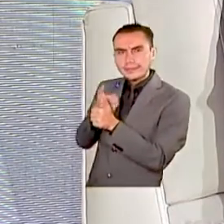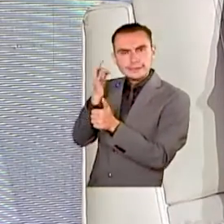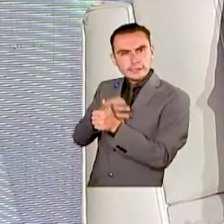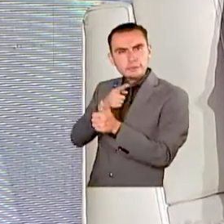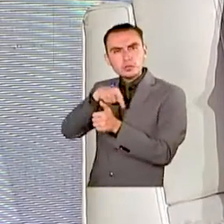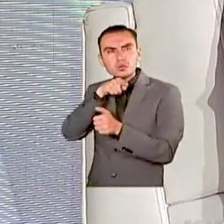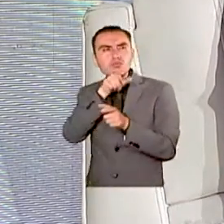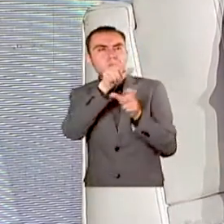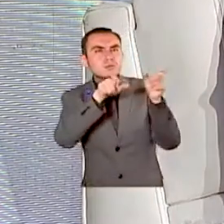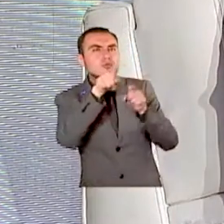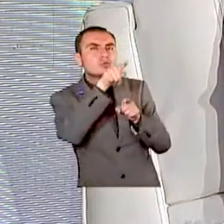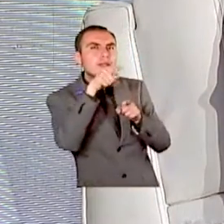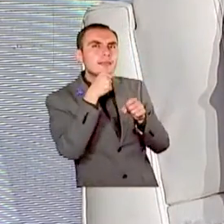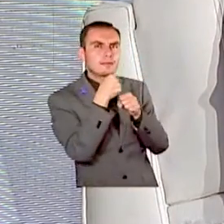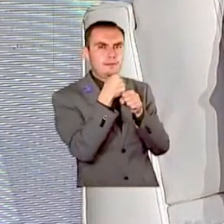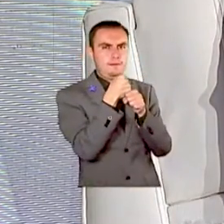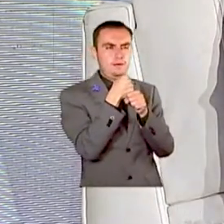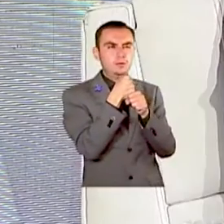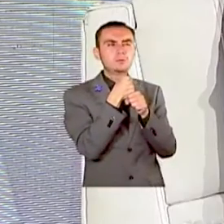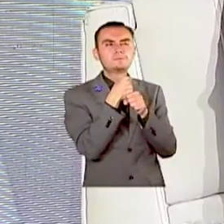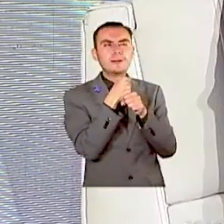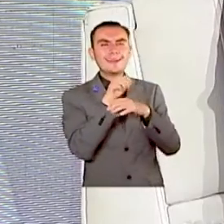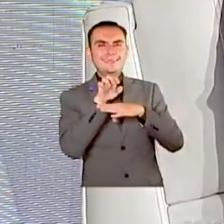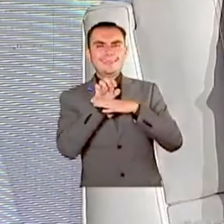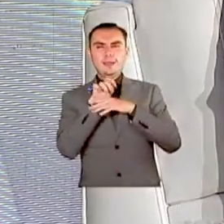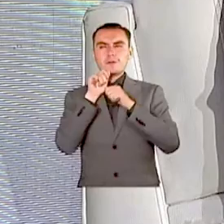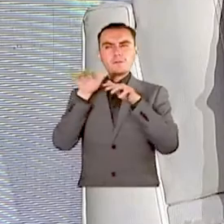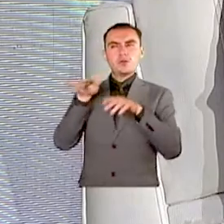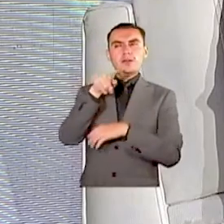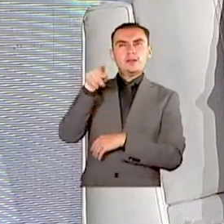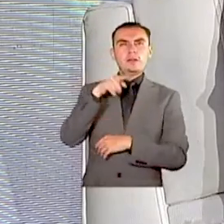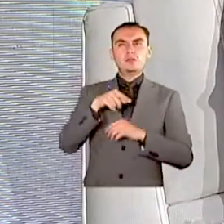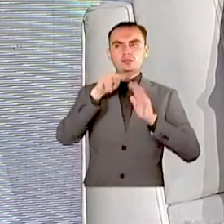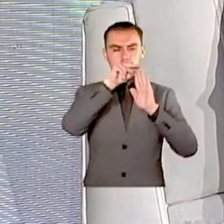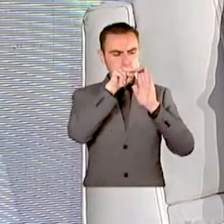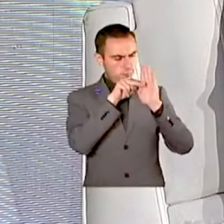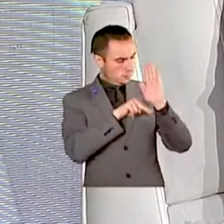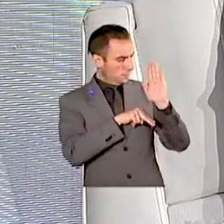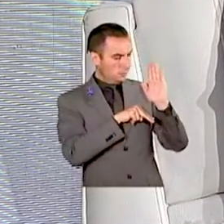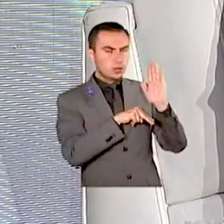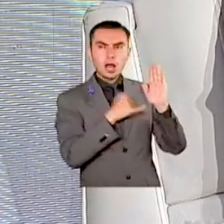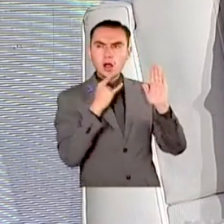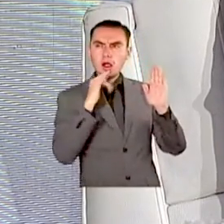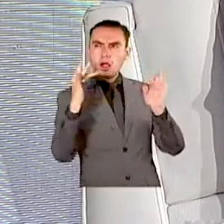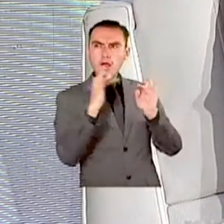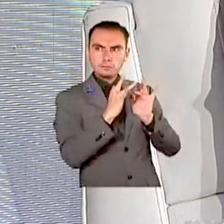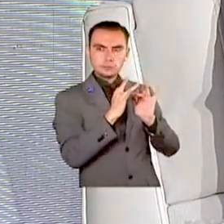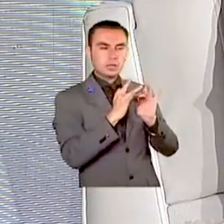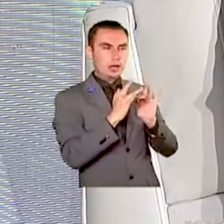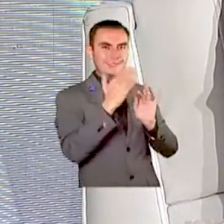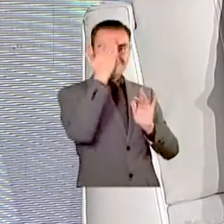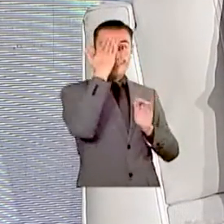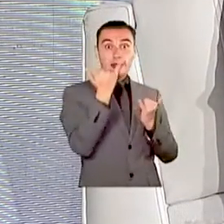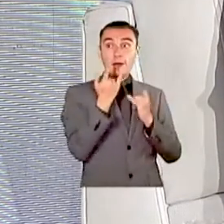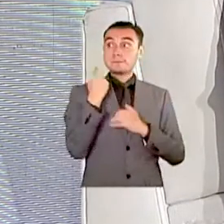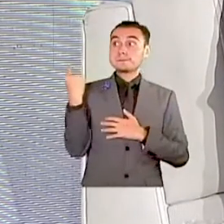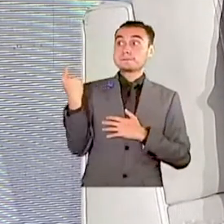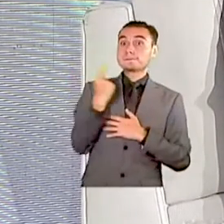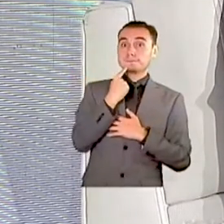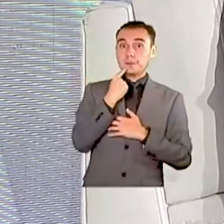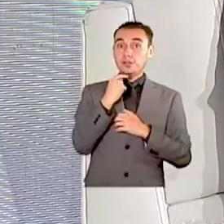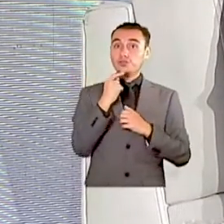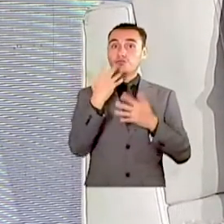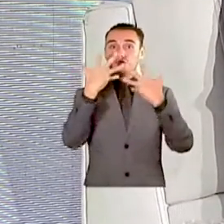funcionarios públicos, a que las entidades públicas cumplan la normatividad vigente en materia contractual y de